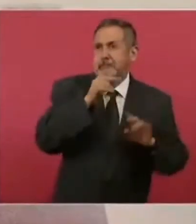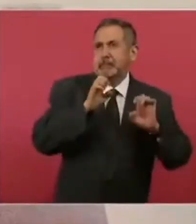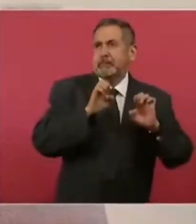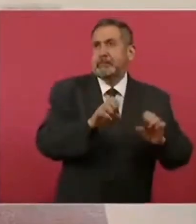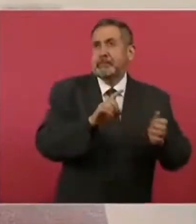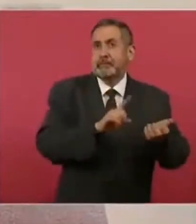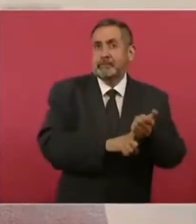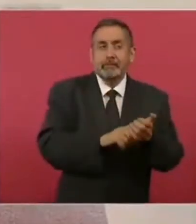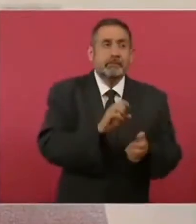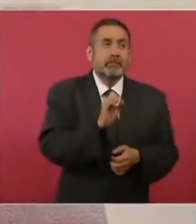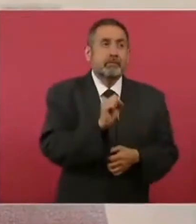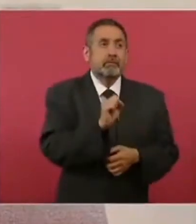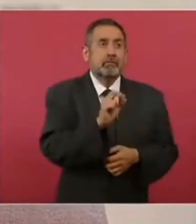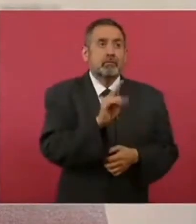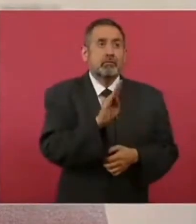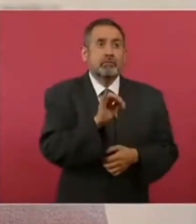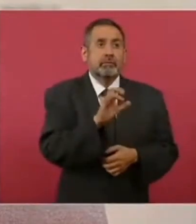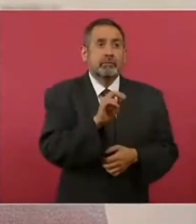muy común.